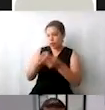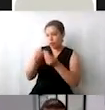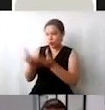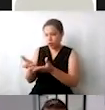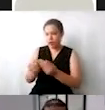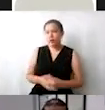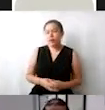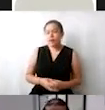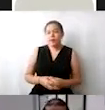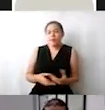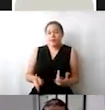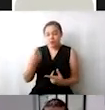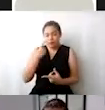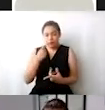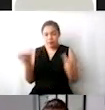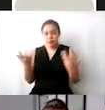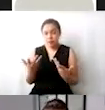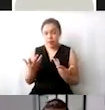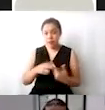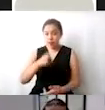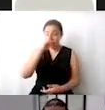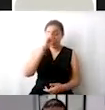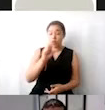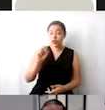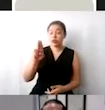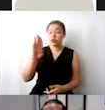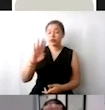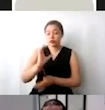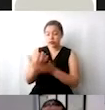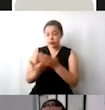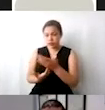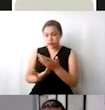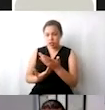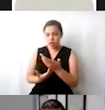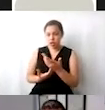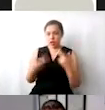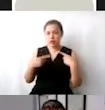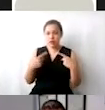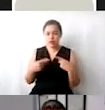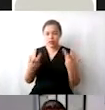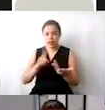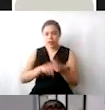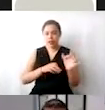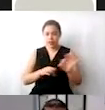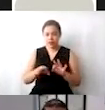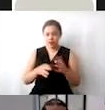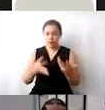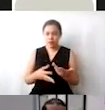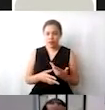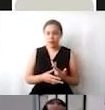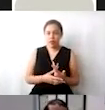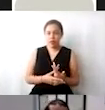Aquí llama la atención que prohíbe la subcontratación de personal. Entonces, vámonos con esta idea que prohíbe la